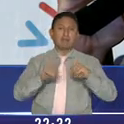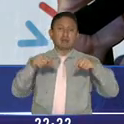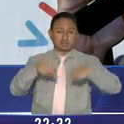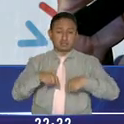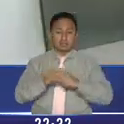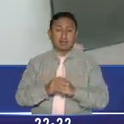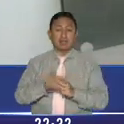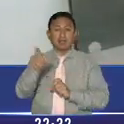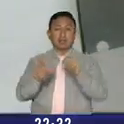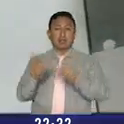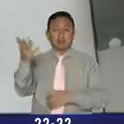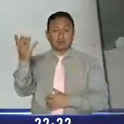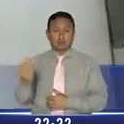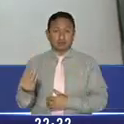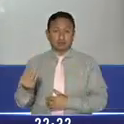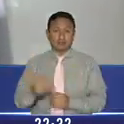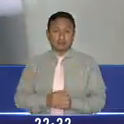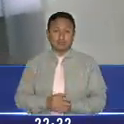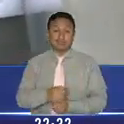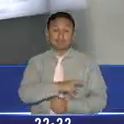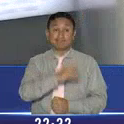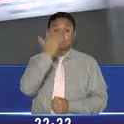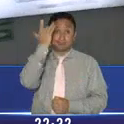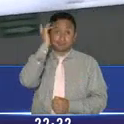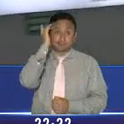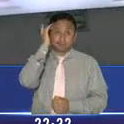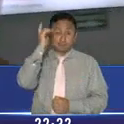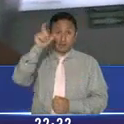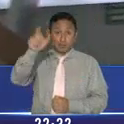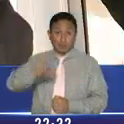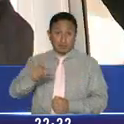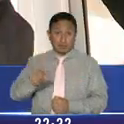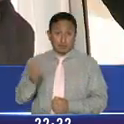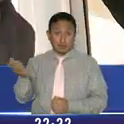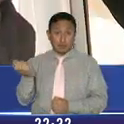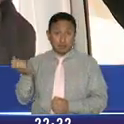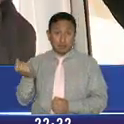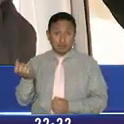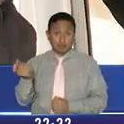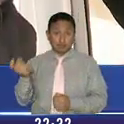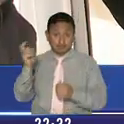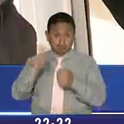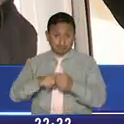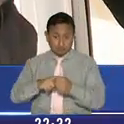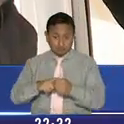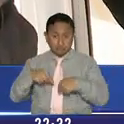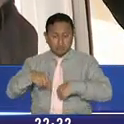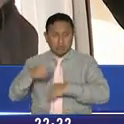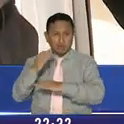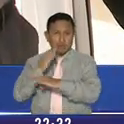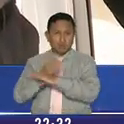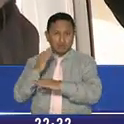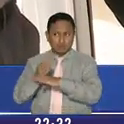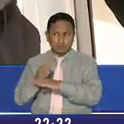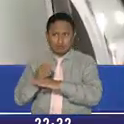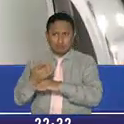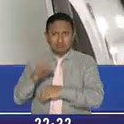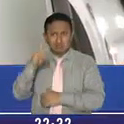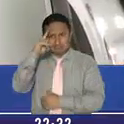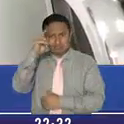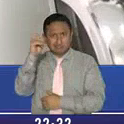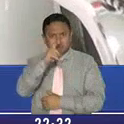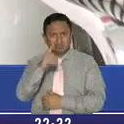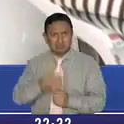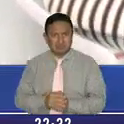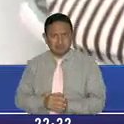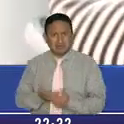reducir. Esa es la preocupación de los afiliados y jubilados. Consideran que el agendamiento de turnos será cada vez más demorado y